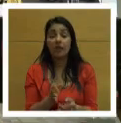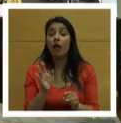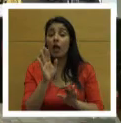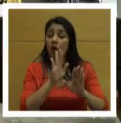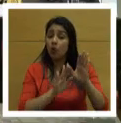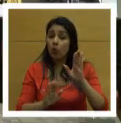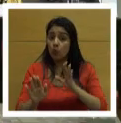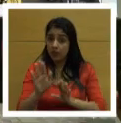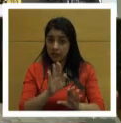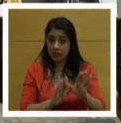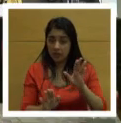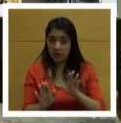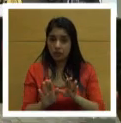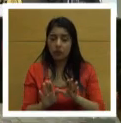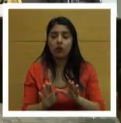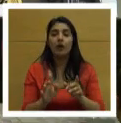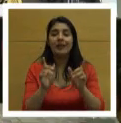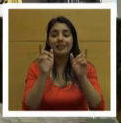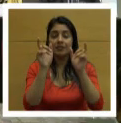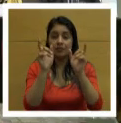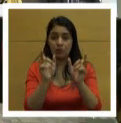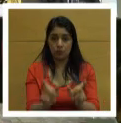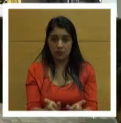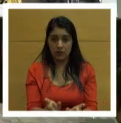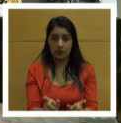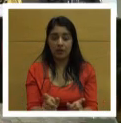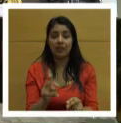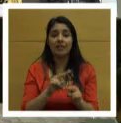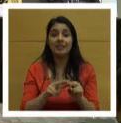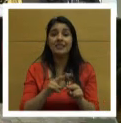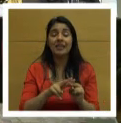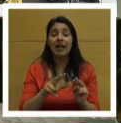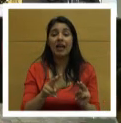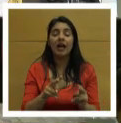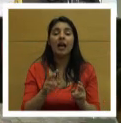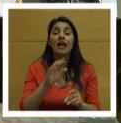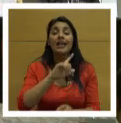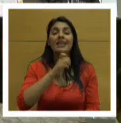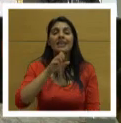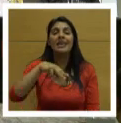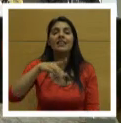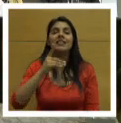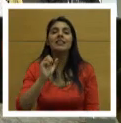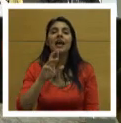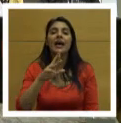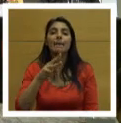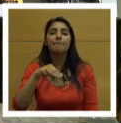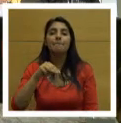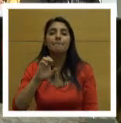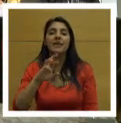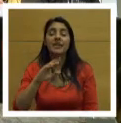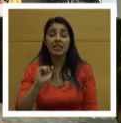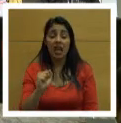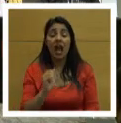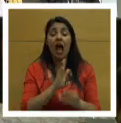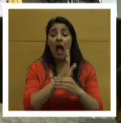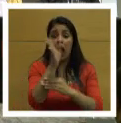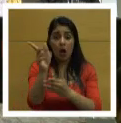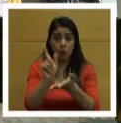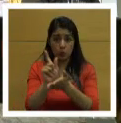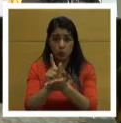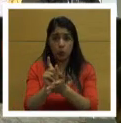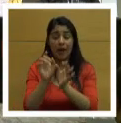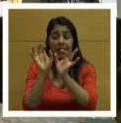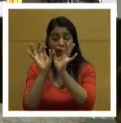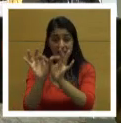custodia de la amparada y las medidas de seguridad que se adopten por gendarmería durante los traslados de aquella a algún recinto asistencial